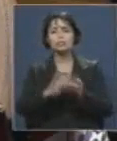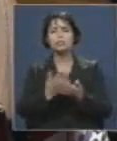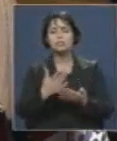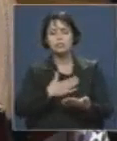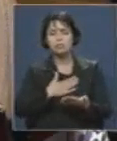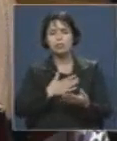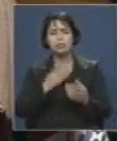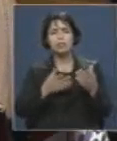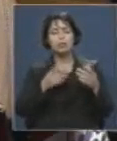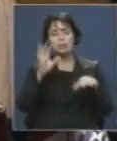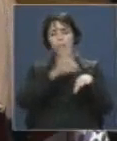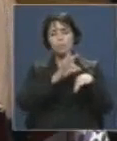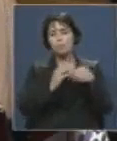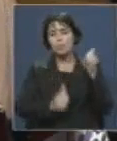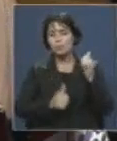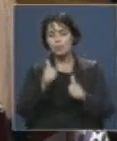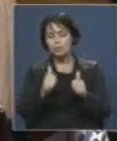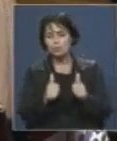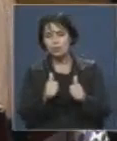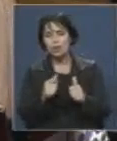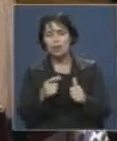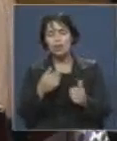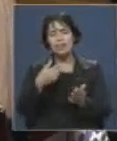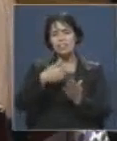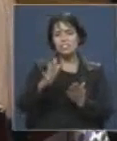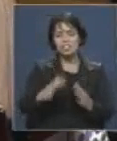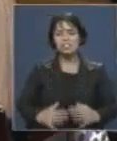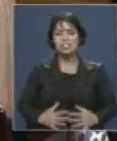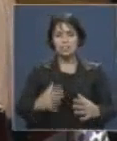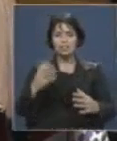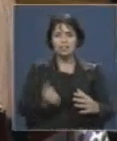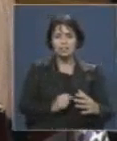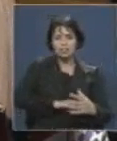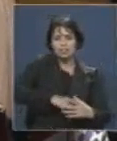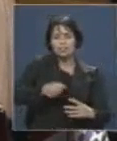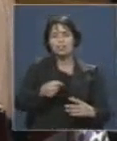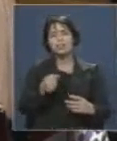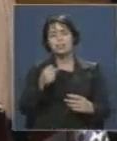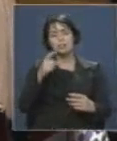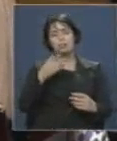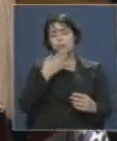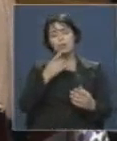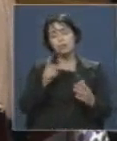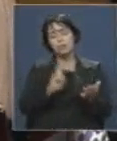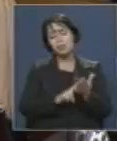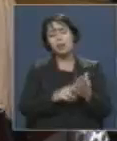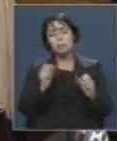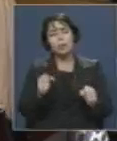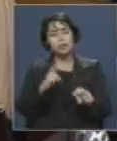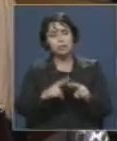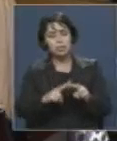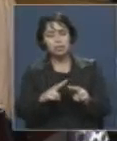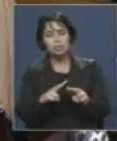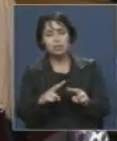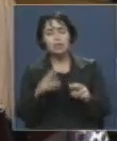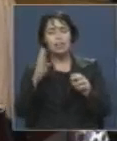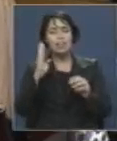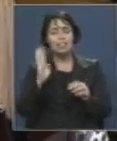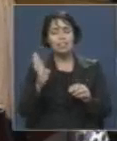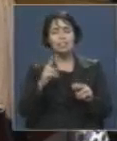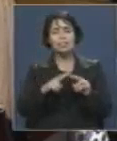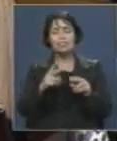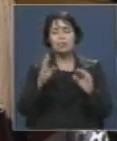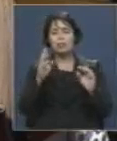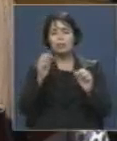un profesional de la salud ejerce el derecho a la objeción de conciencia, pese a que cuenta con la legítima libertad de hacerlo, el ejercicio del mismo debe ser cuidadosamente